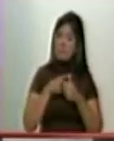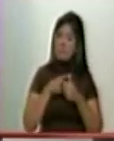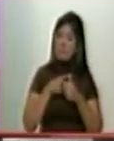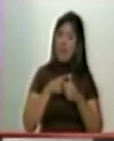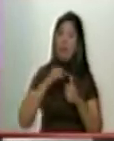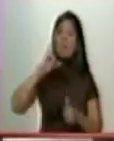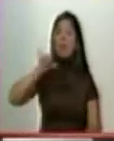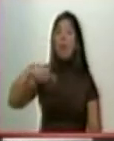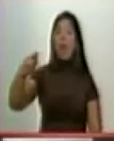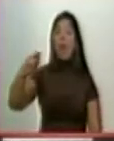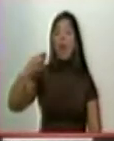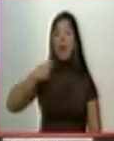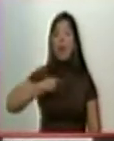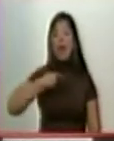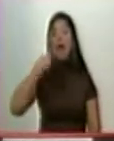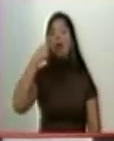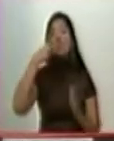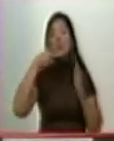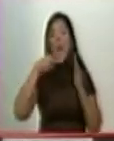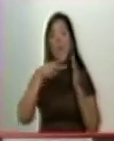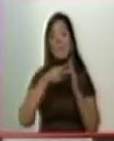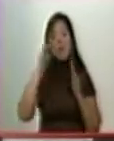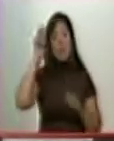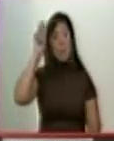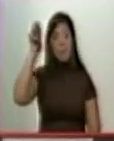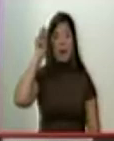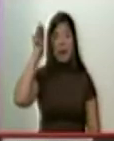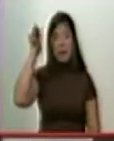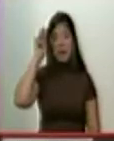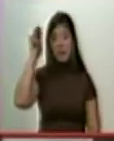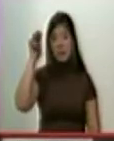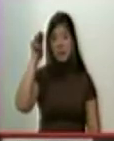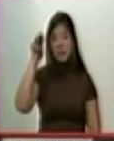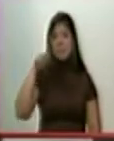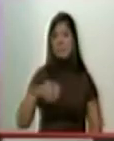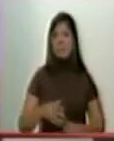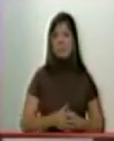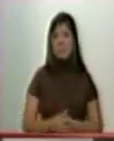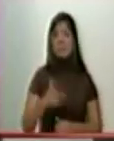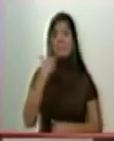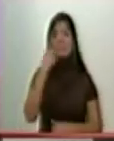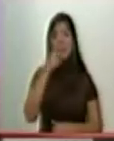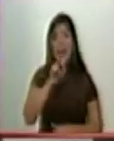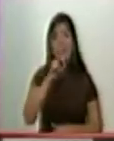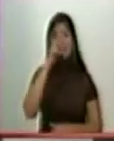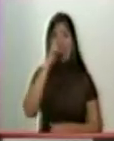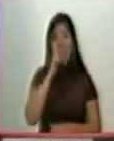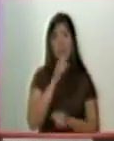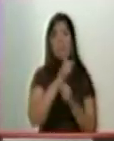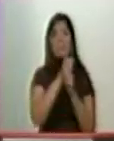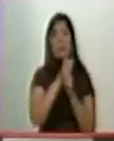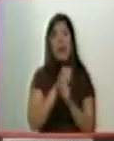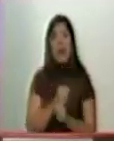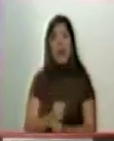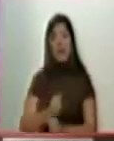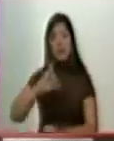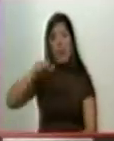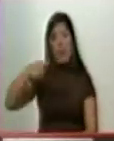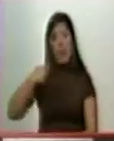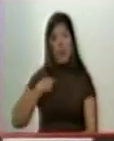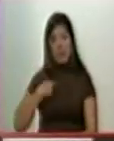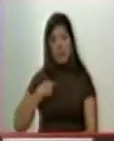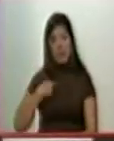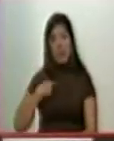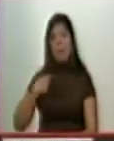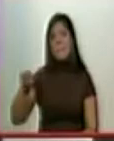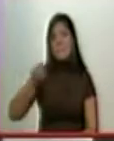jubilar a más de 2.000 maestros que tenían hasta 30 años esperando el